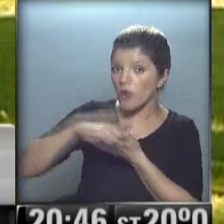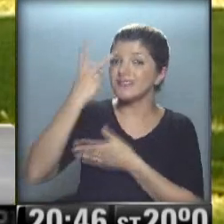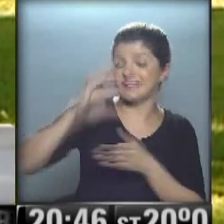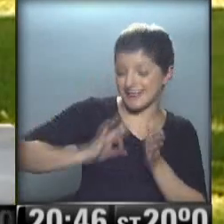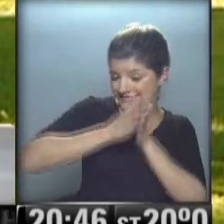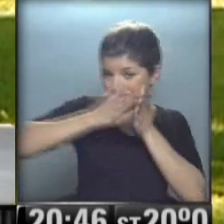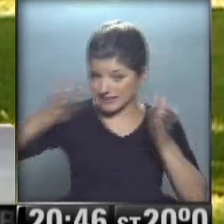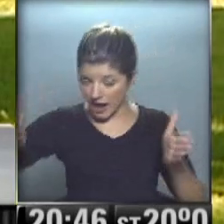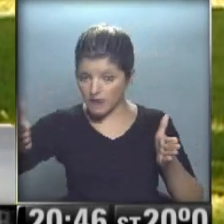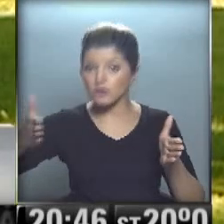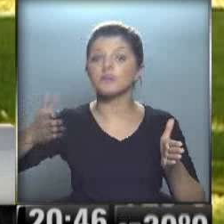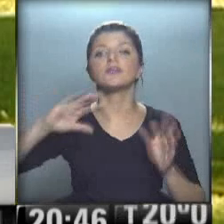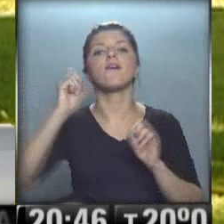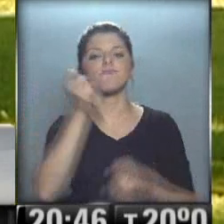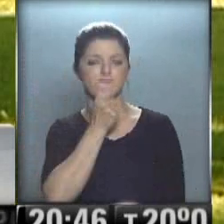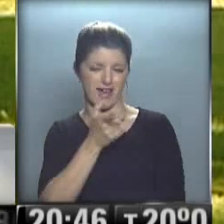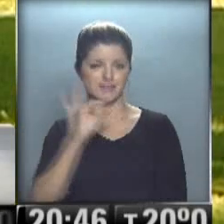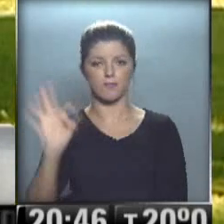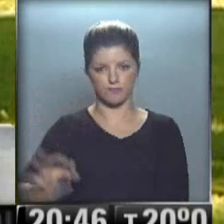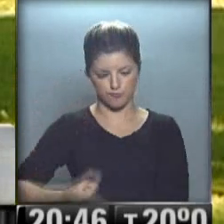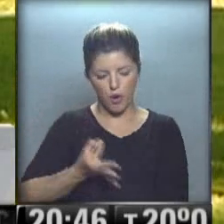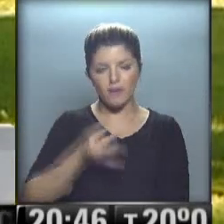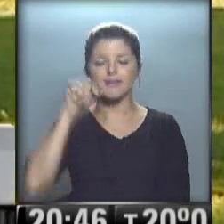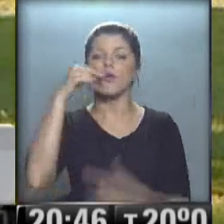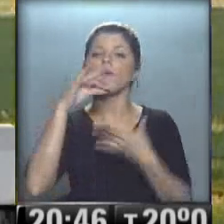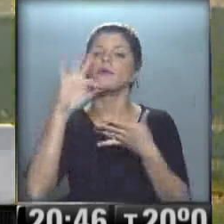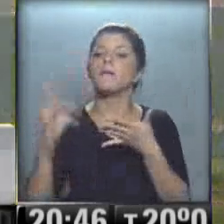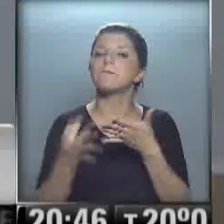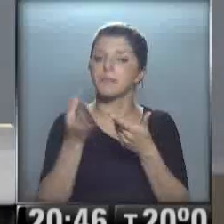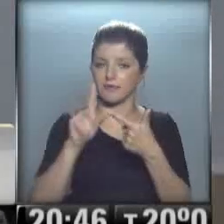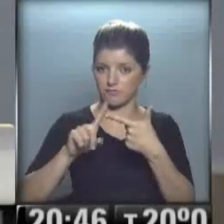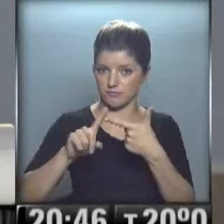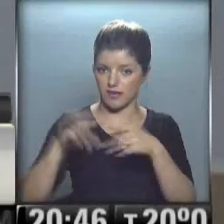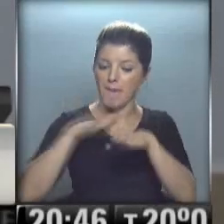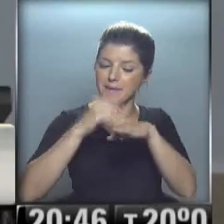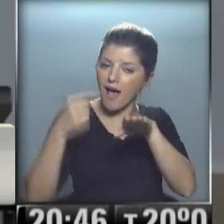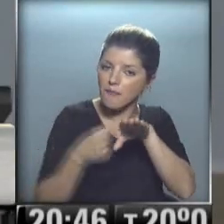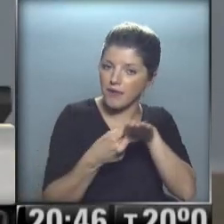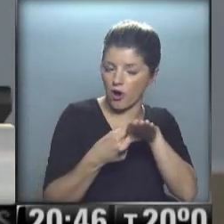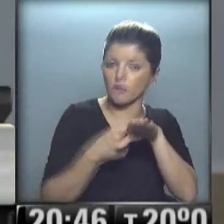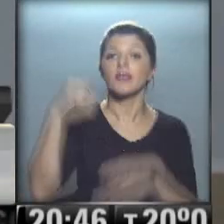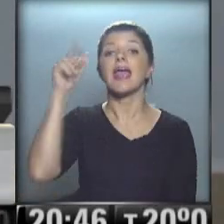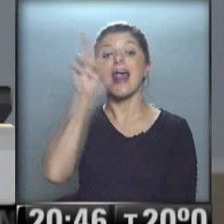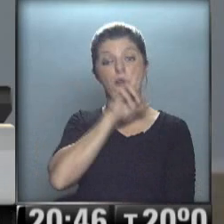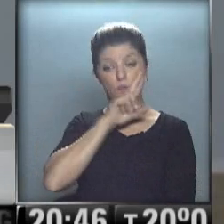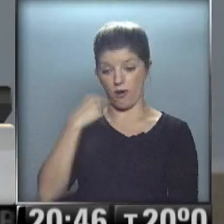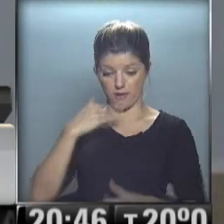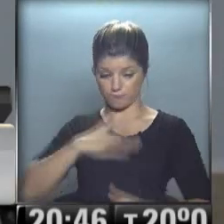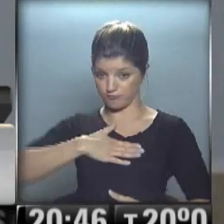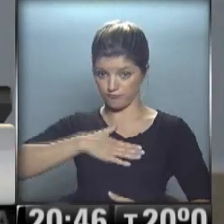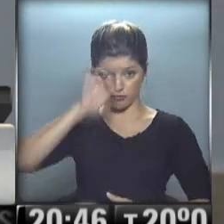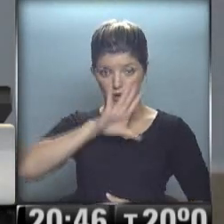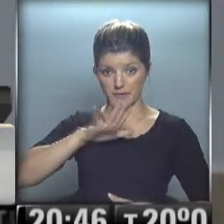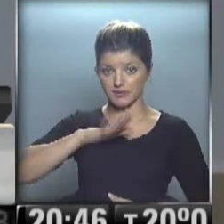de duración, es de fácil aplicación, tiene una aplicación subdérmica. La adolescente solo